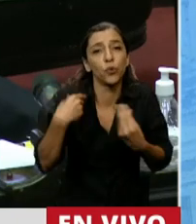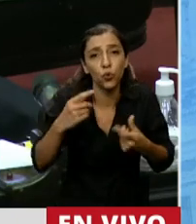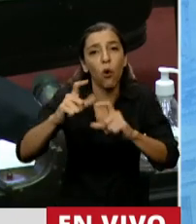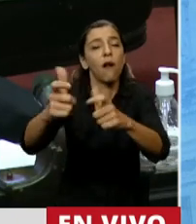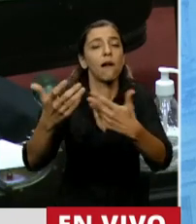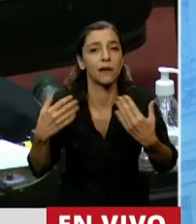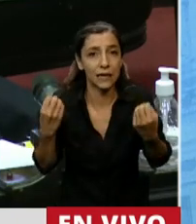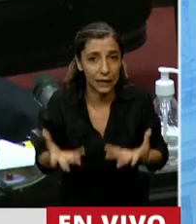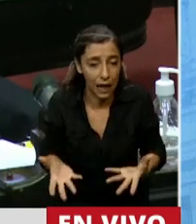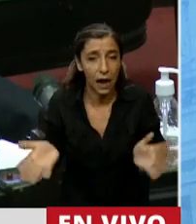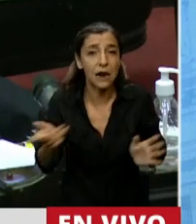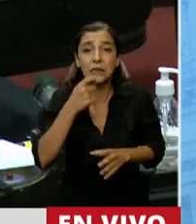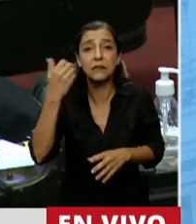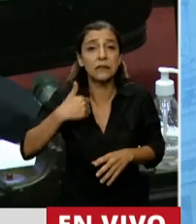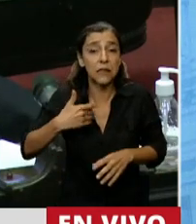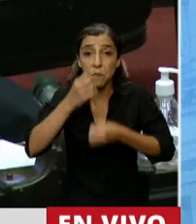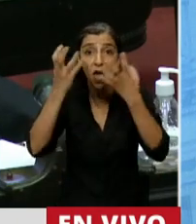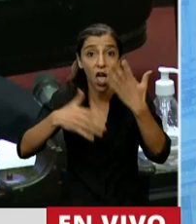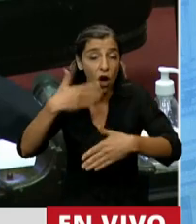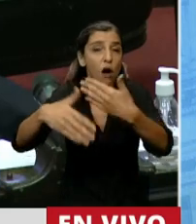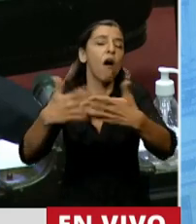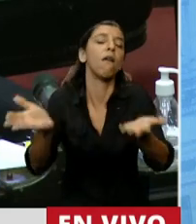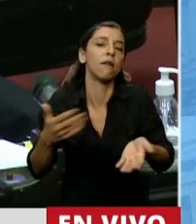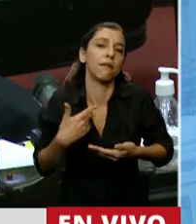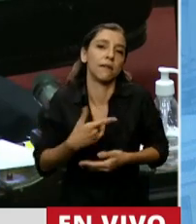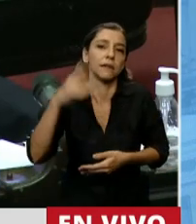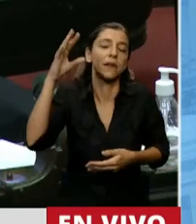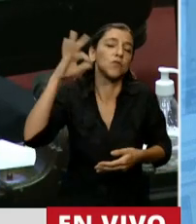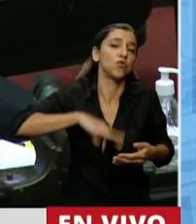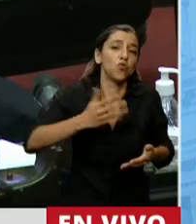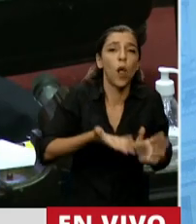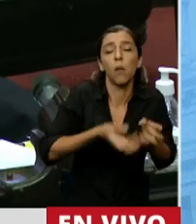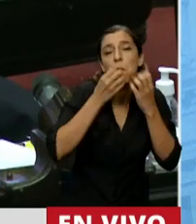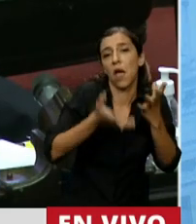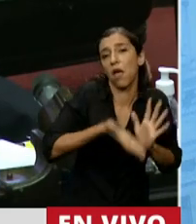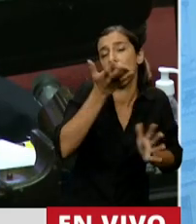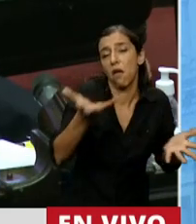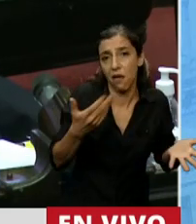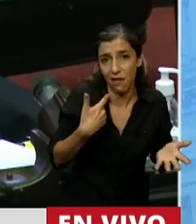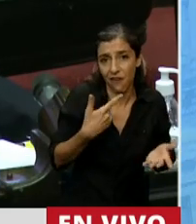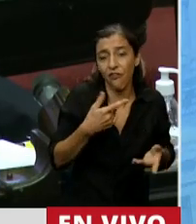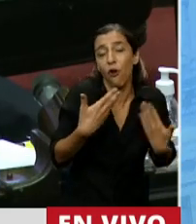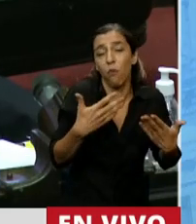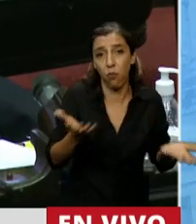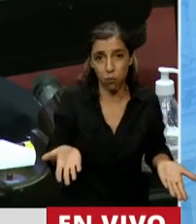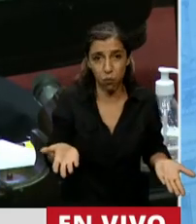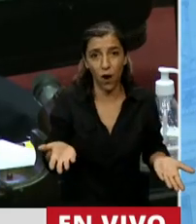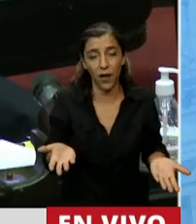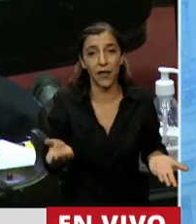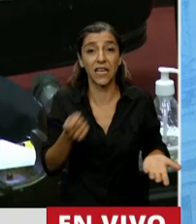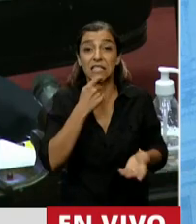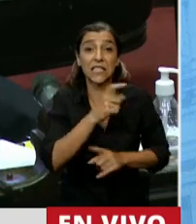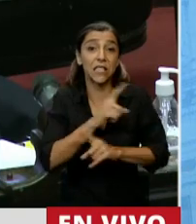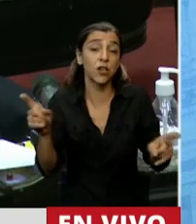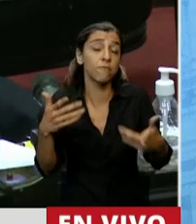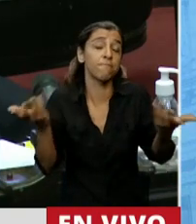mejora, mejorará el haber. Si no funciona nuestro país y nuestra economía y el mundo en el que estamos posterior a esta pandemia, bueno, va a ser